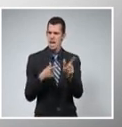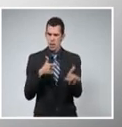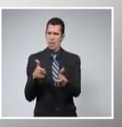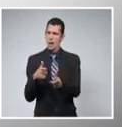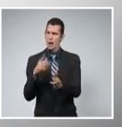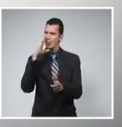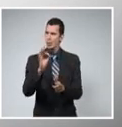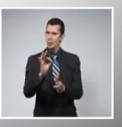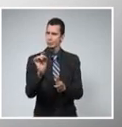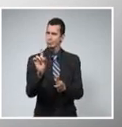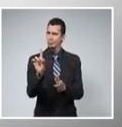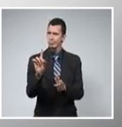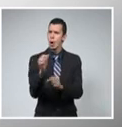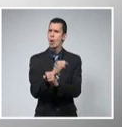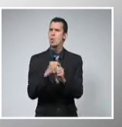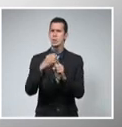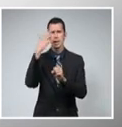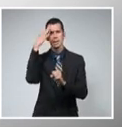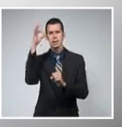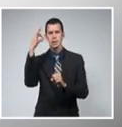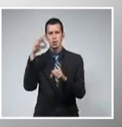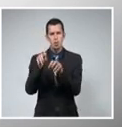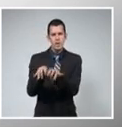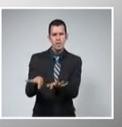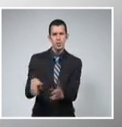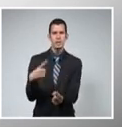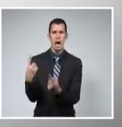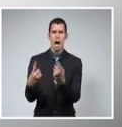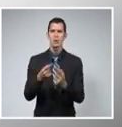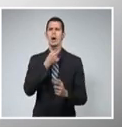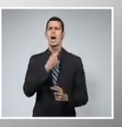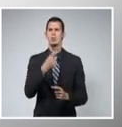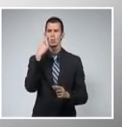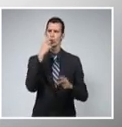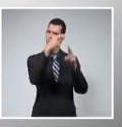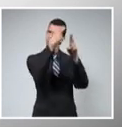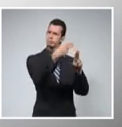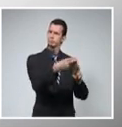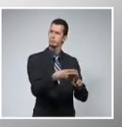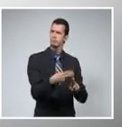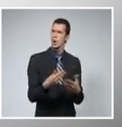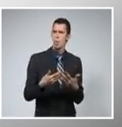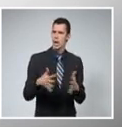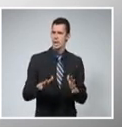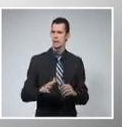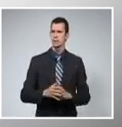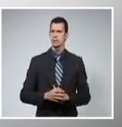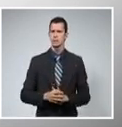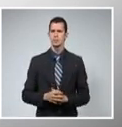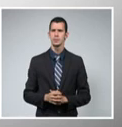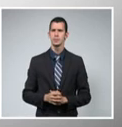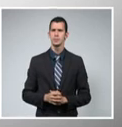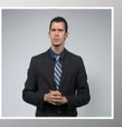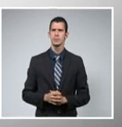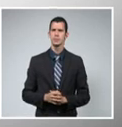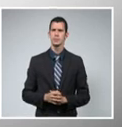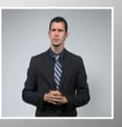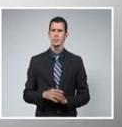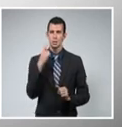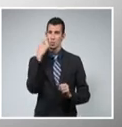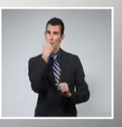Vean ustedes, les voy a citar algunos. Cualquier coincidencia, recuerden, es pura casualidad. Es idea de nuestros